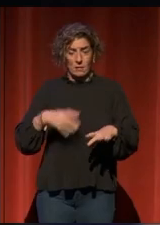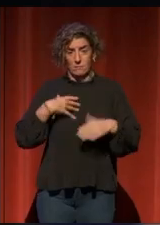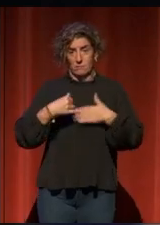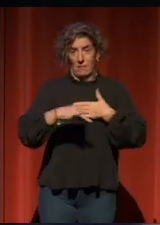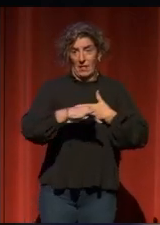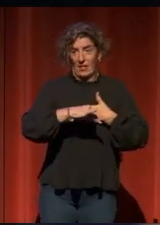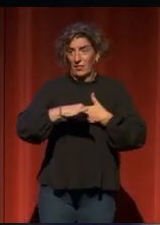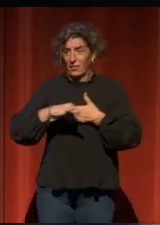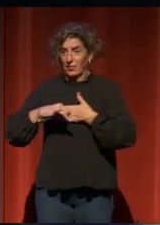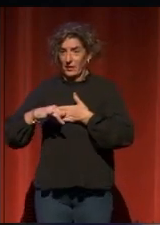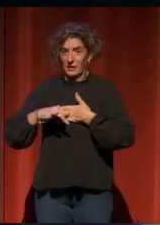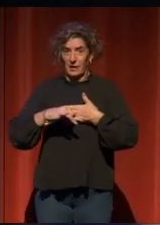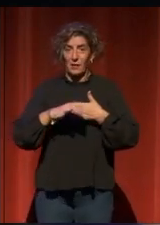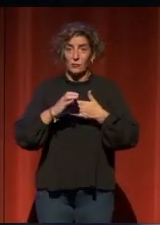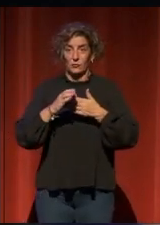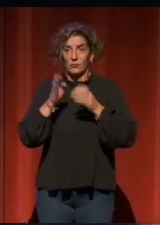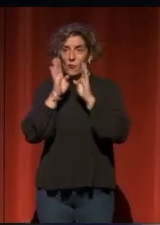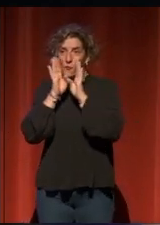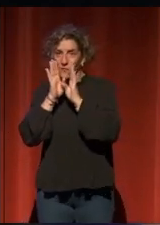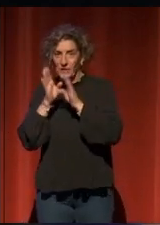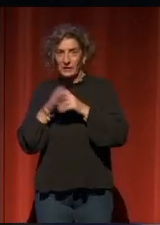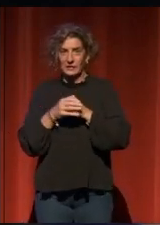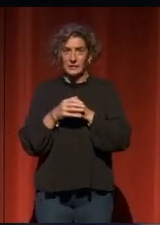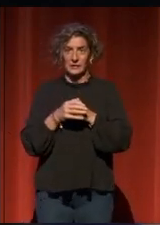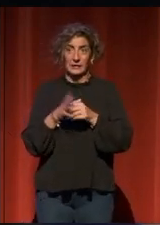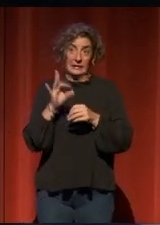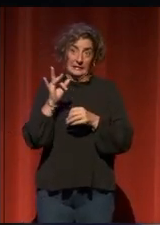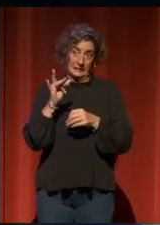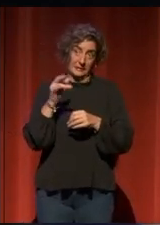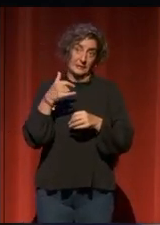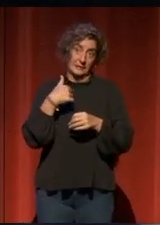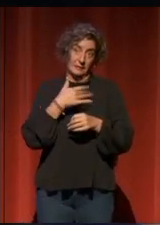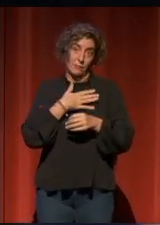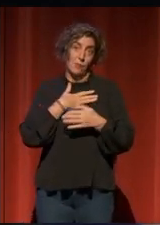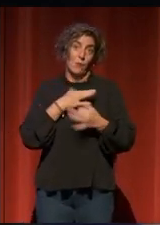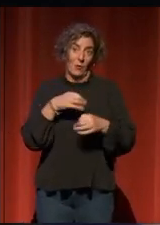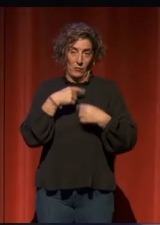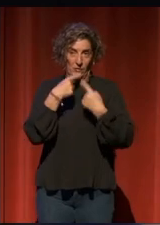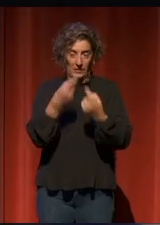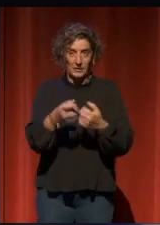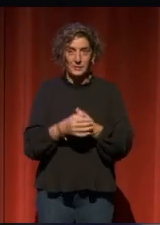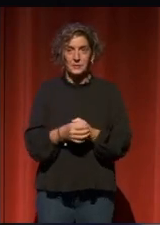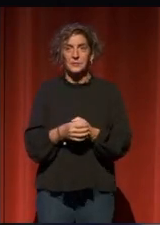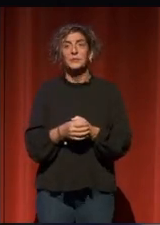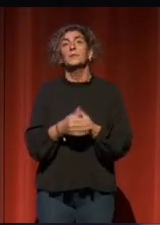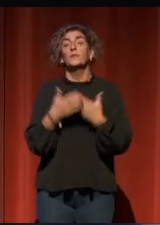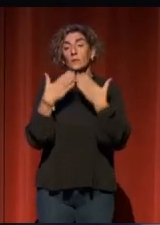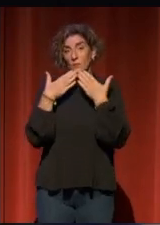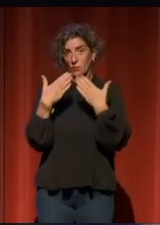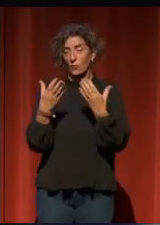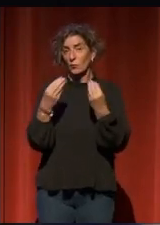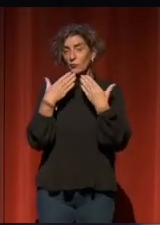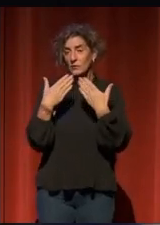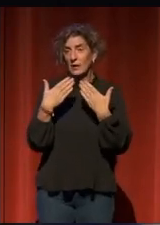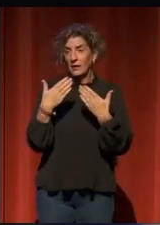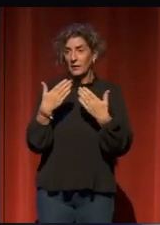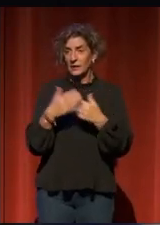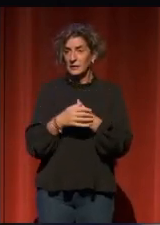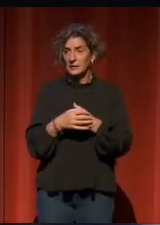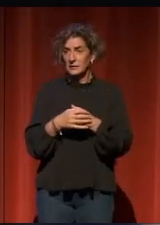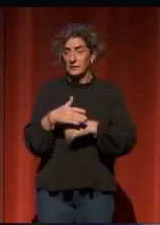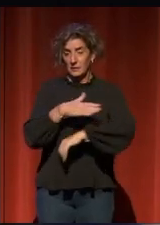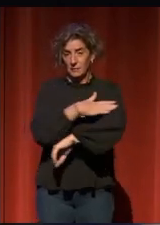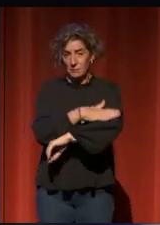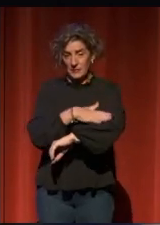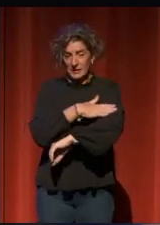cercanos confidentes, si me lo permiten decir así. Muchas gracias al Ministerio